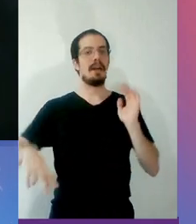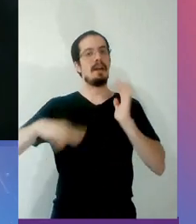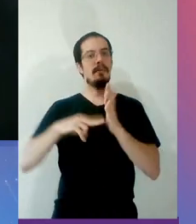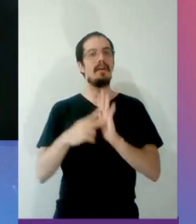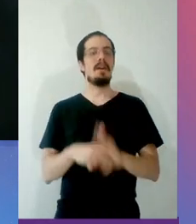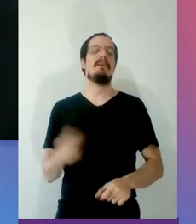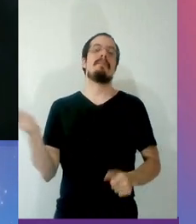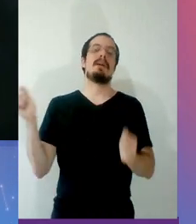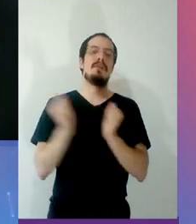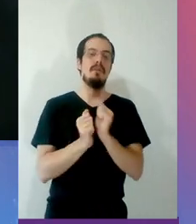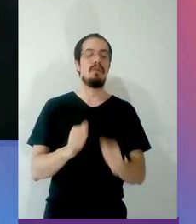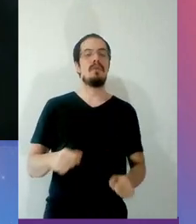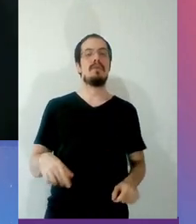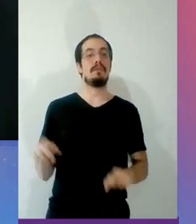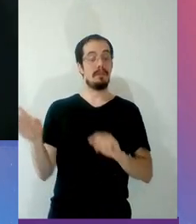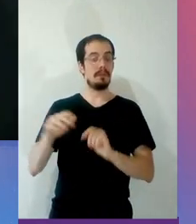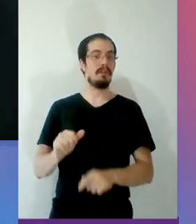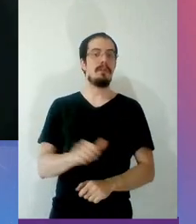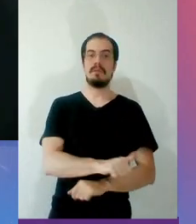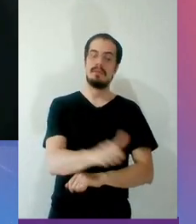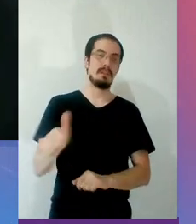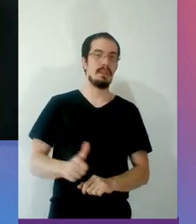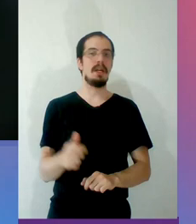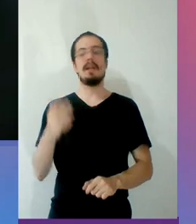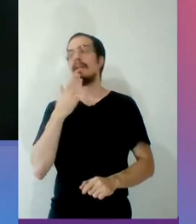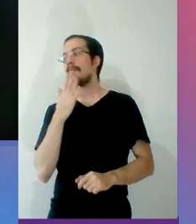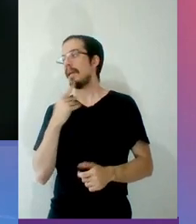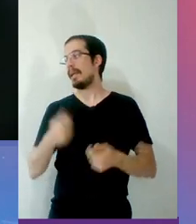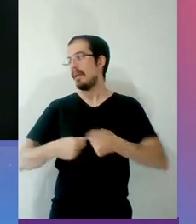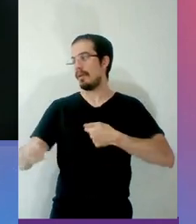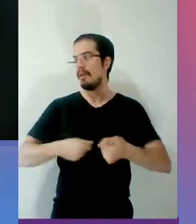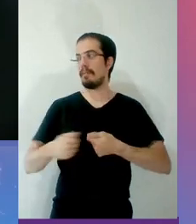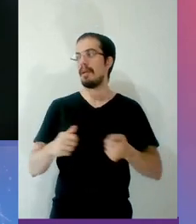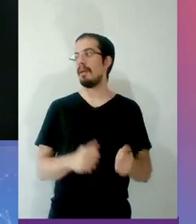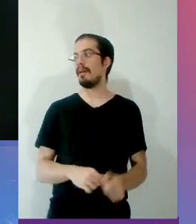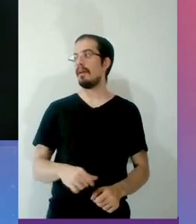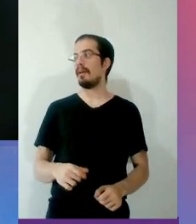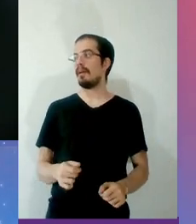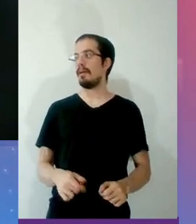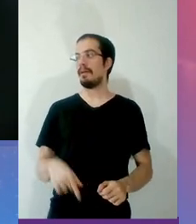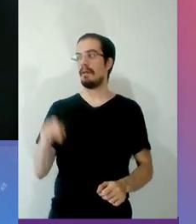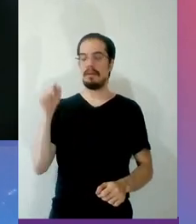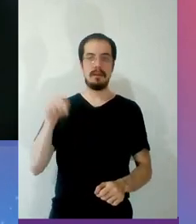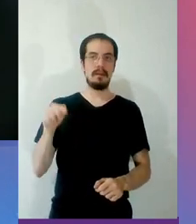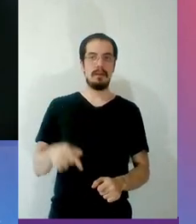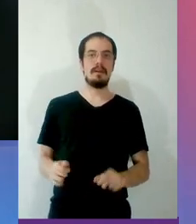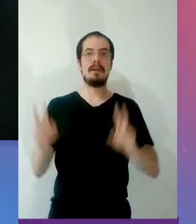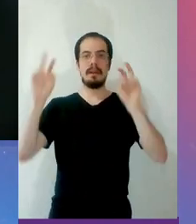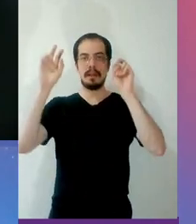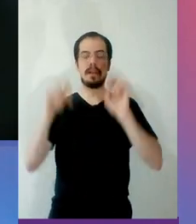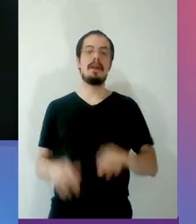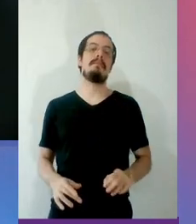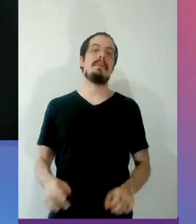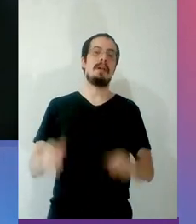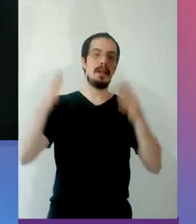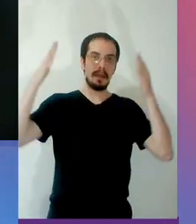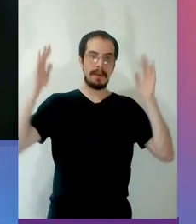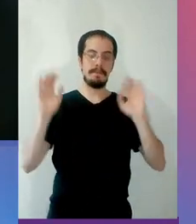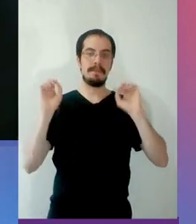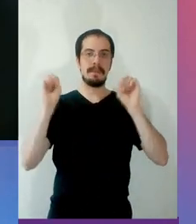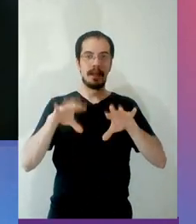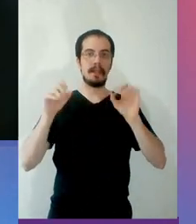y social y económica? Entonces creo que la atención primaria, como siempre, que para mí es